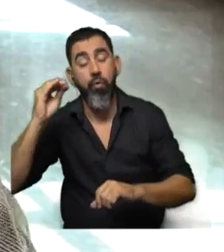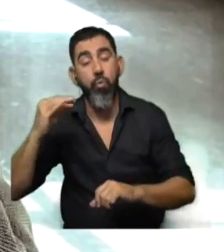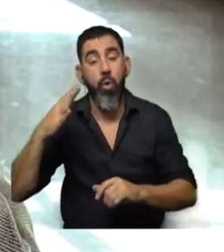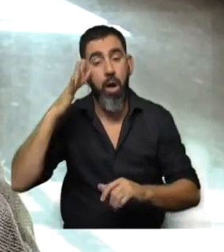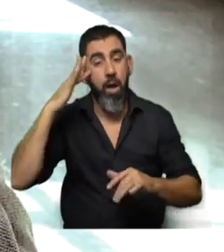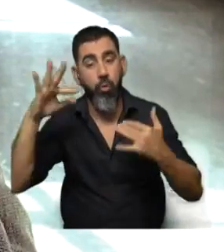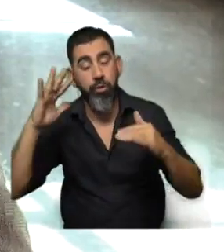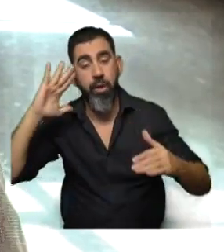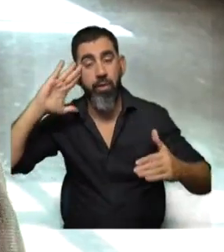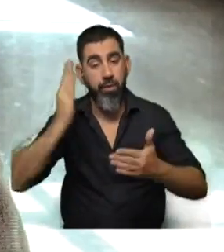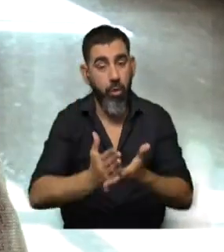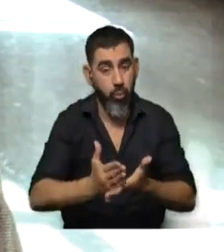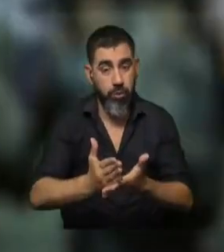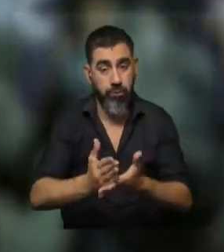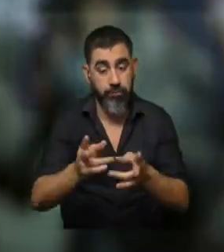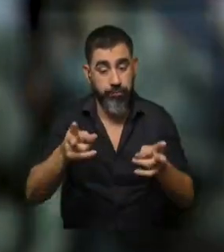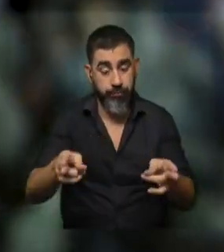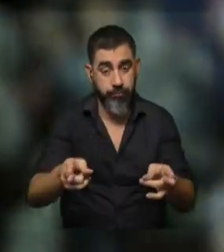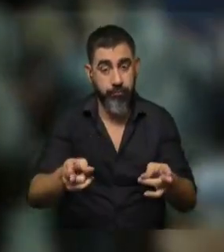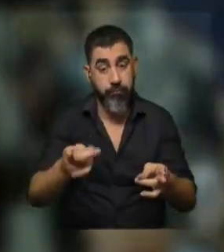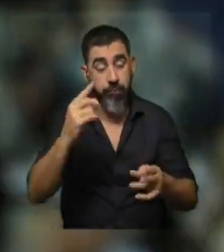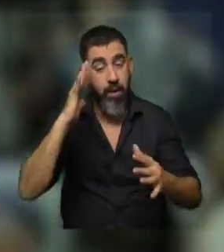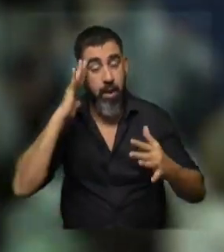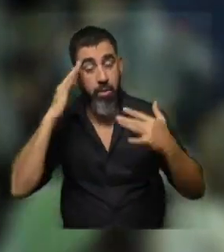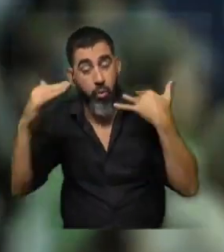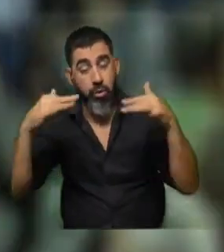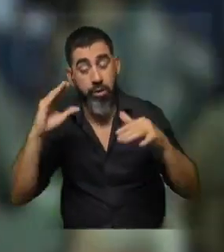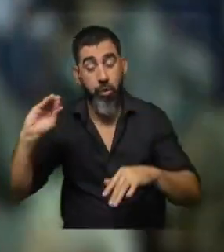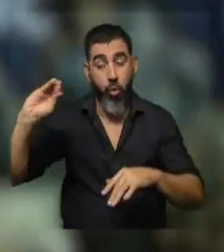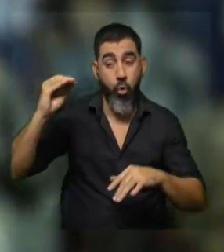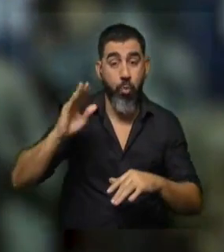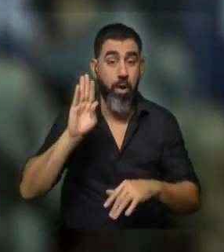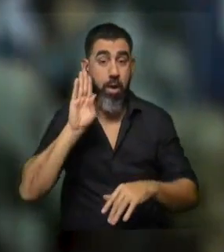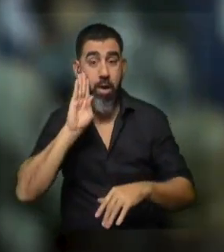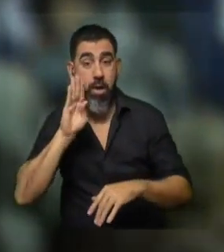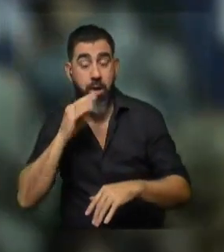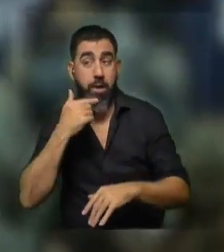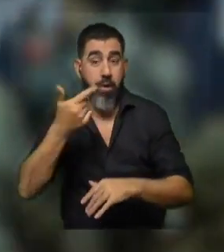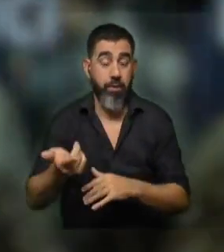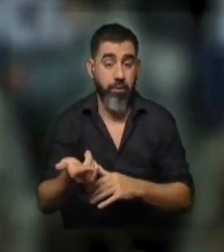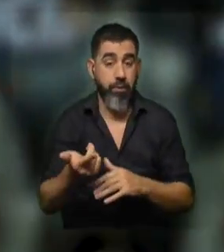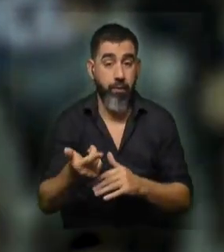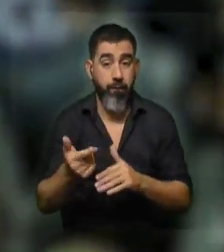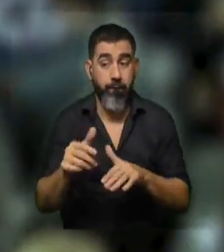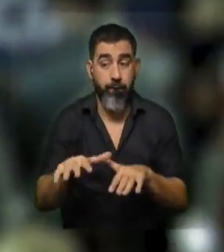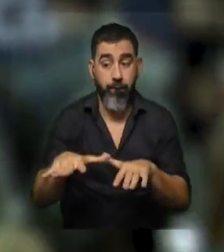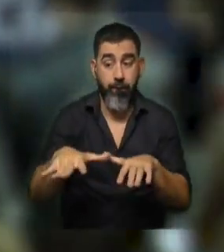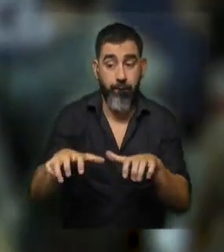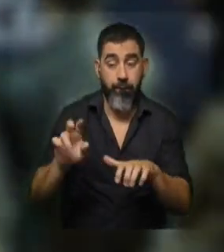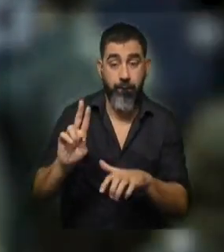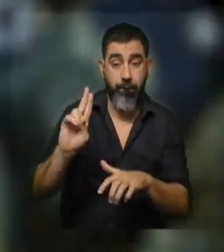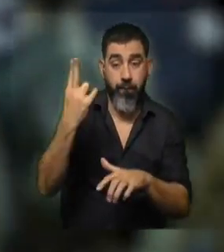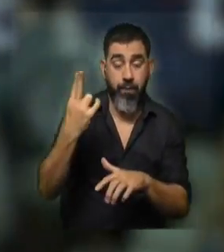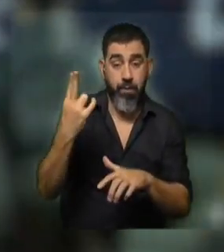adolescencia en dictaduras entonces lo que era para un adolescente o un joven gay por ejemplo vivir en Uruguay